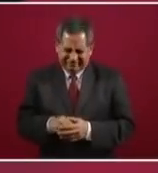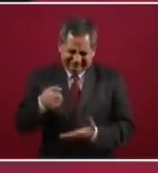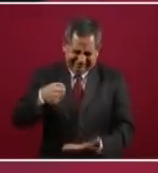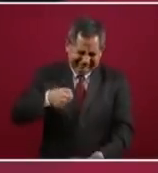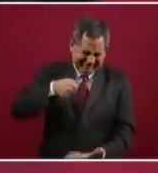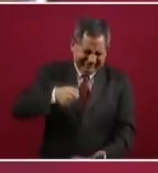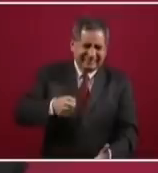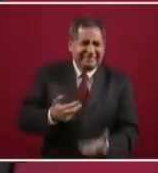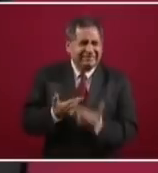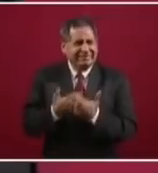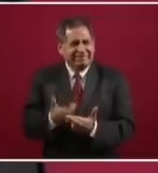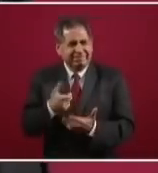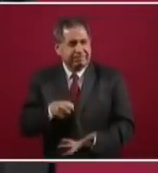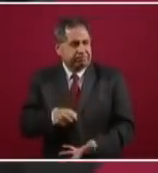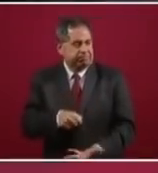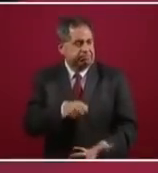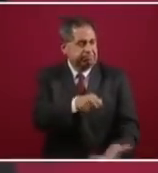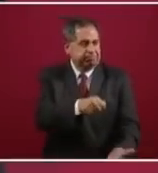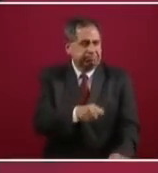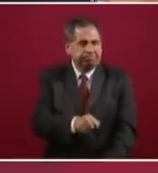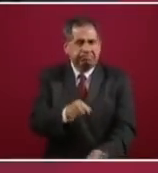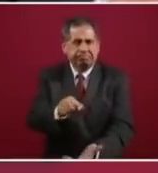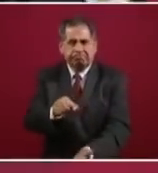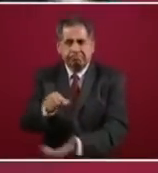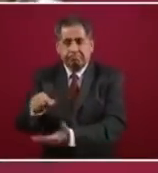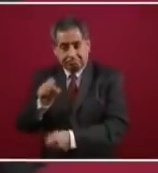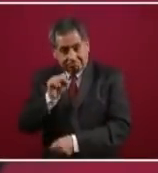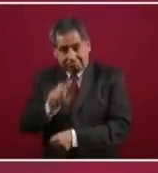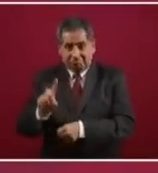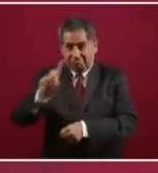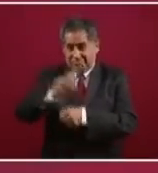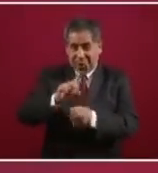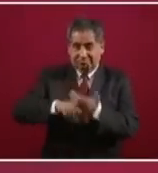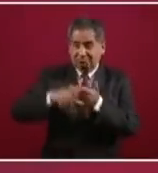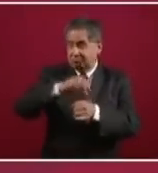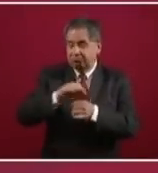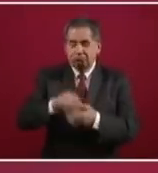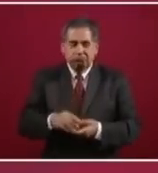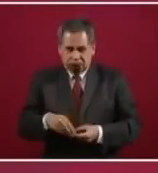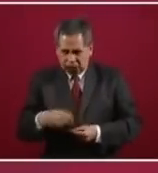portafolios de dinero el día de la elección